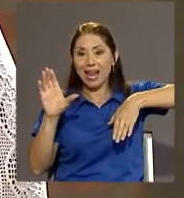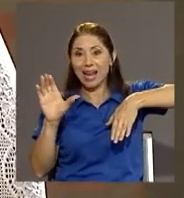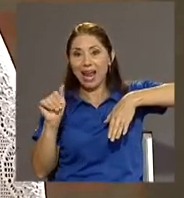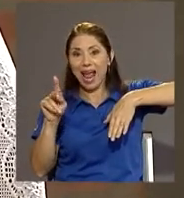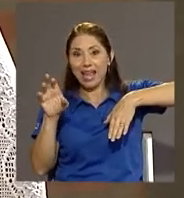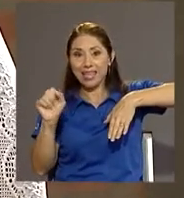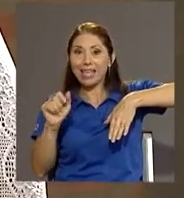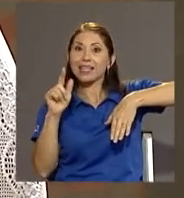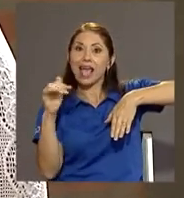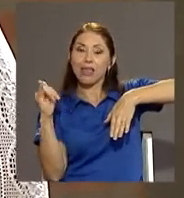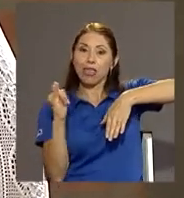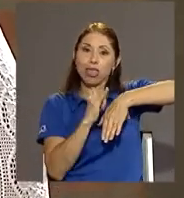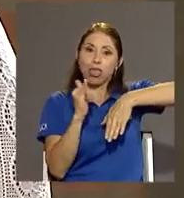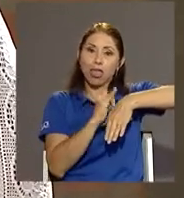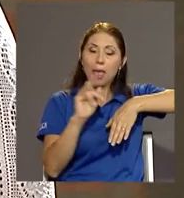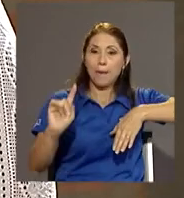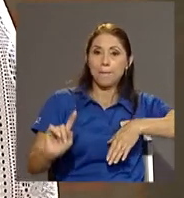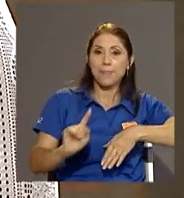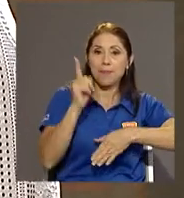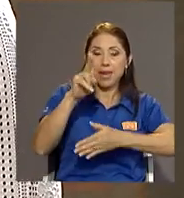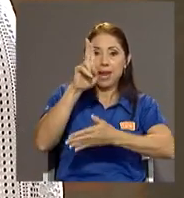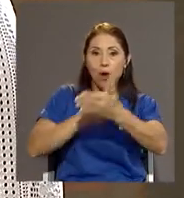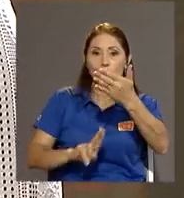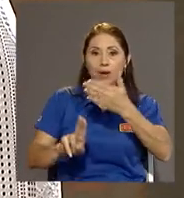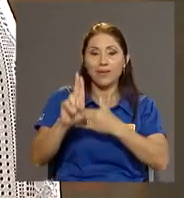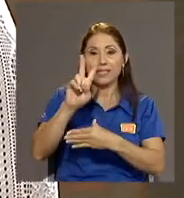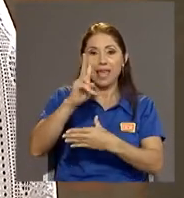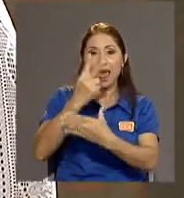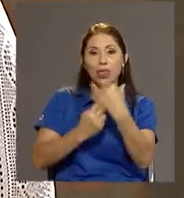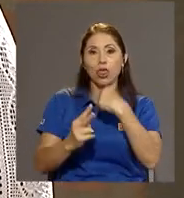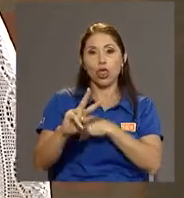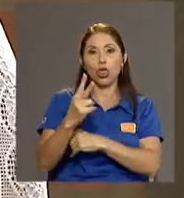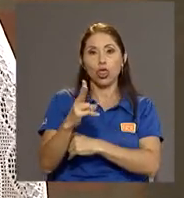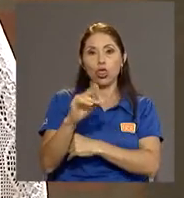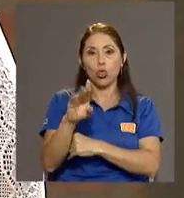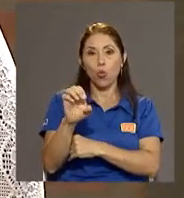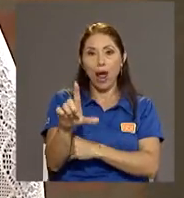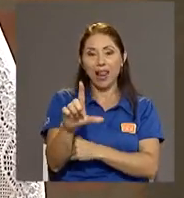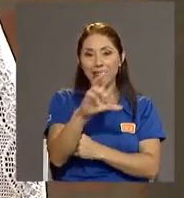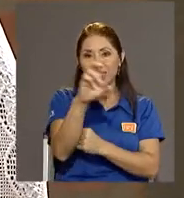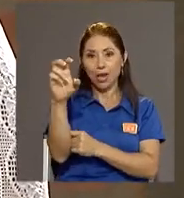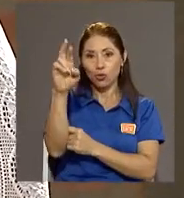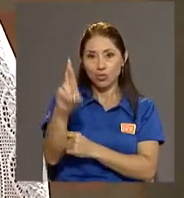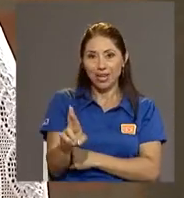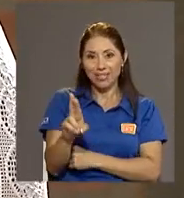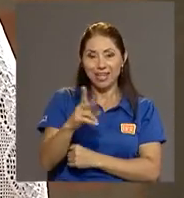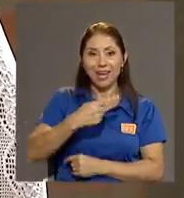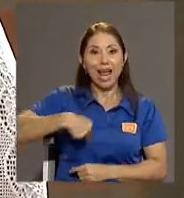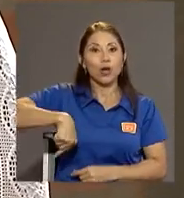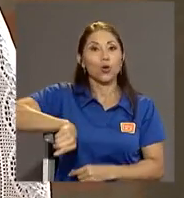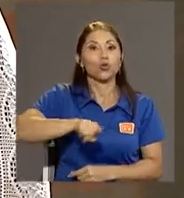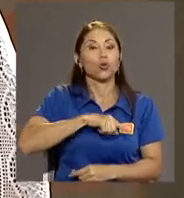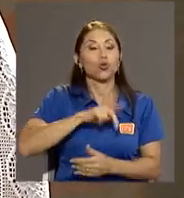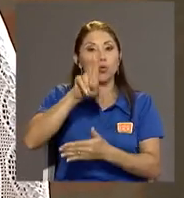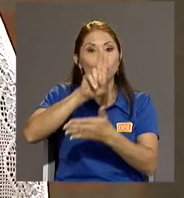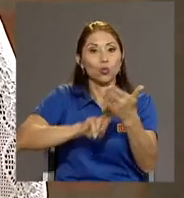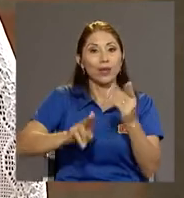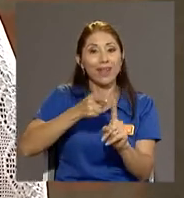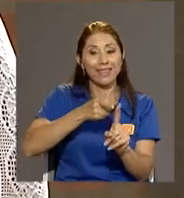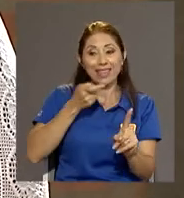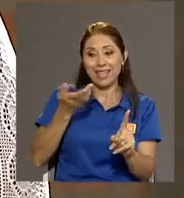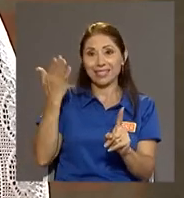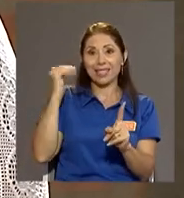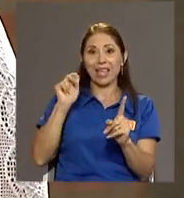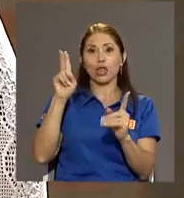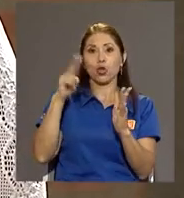primera universidad dual de Costa Rica. Somos universidad desde el 2013, aprobados